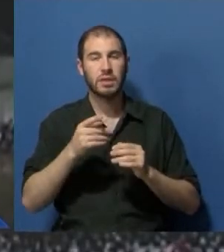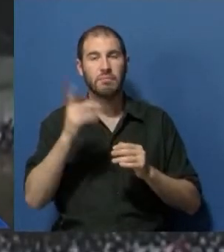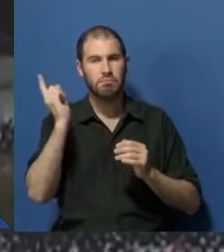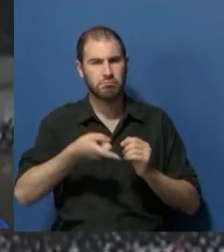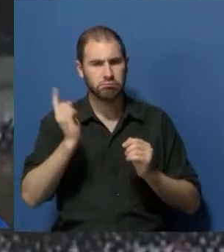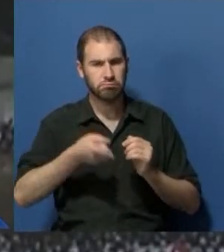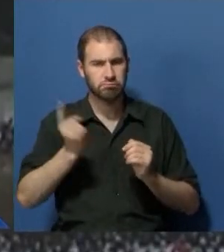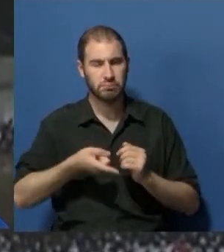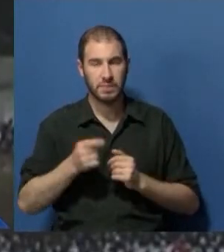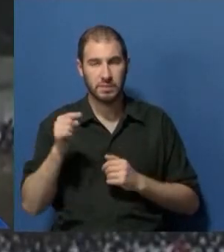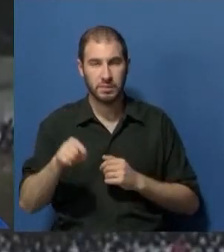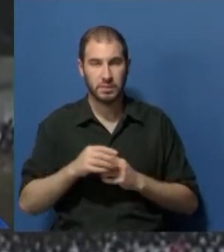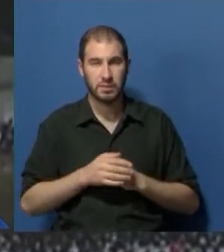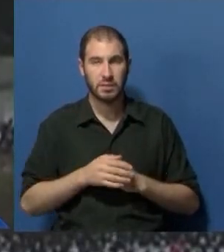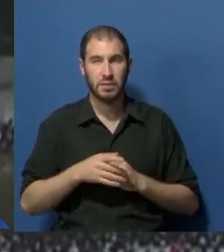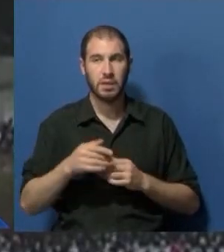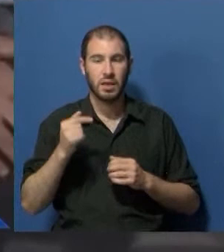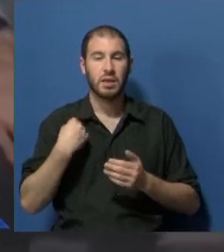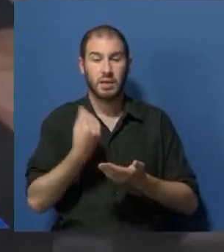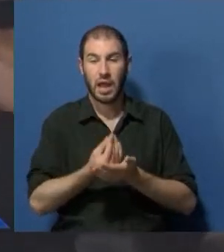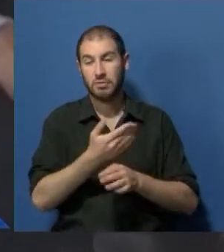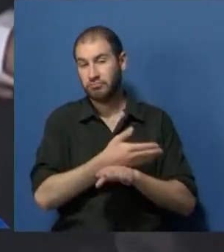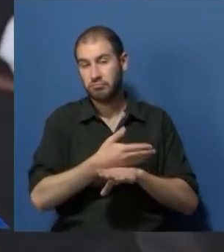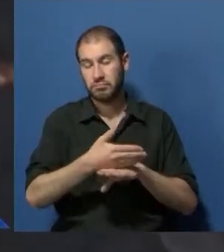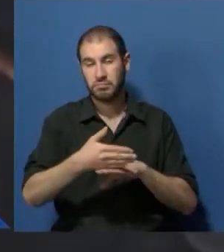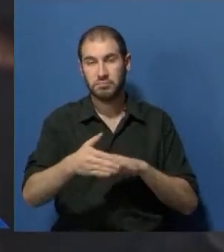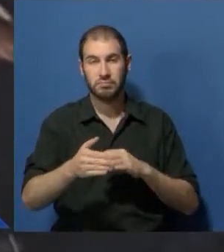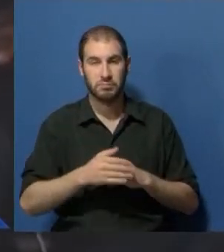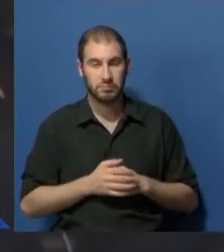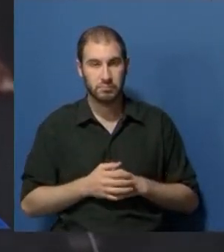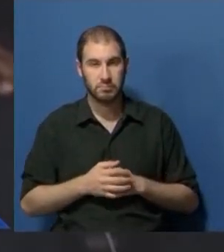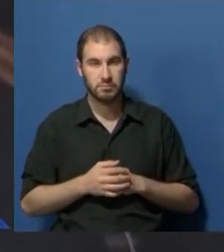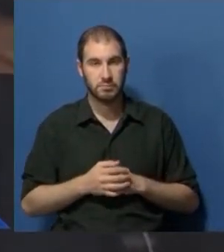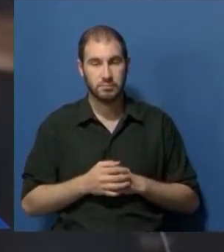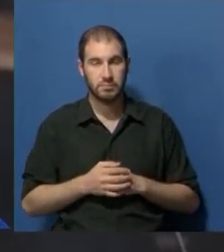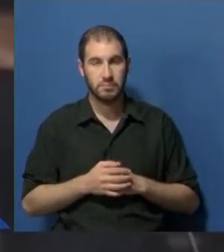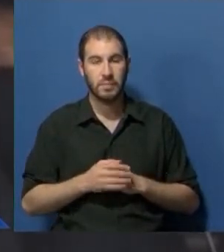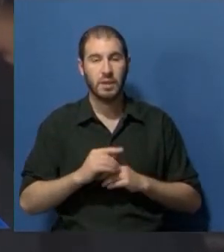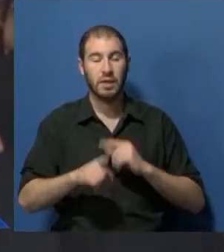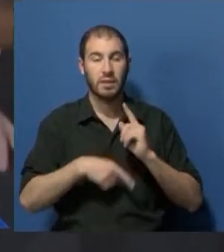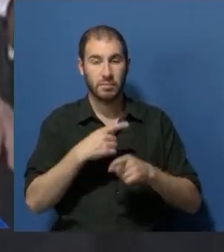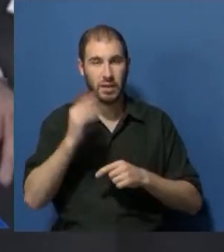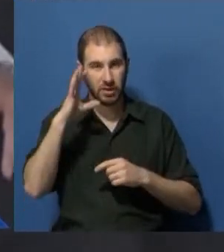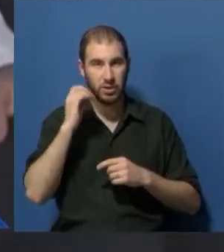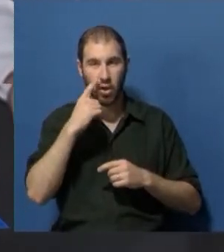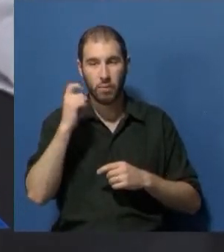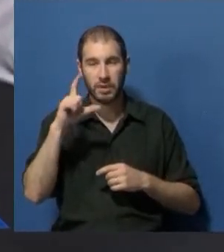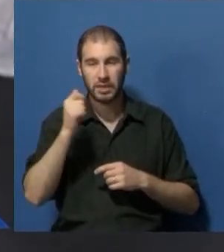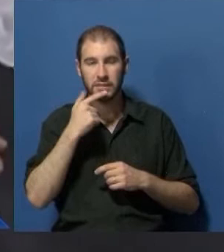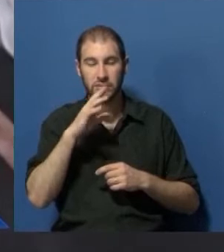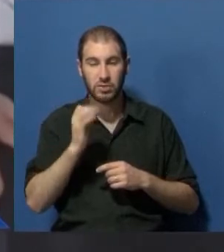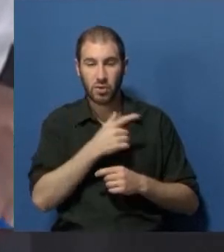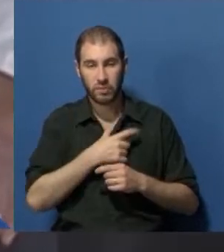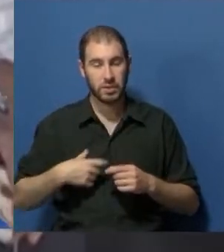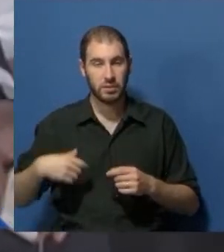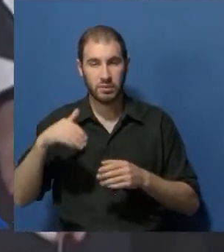cierto?, que ha permitido la perpetuidad en el poder. Y después, recordemos que Fidel no está en el